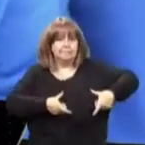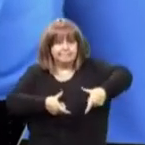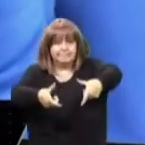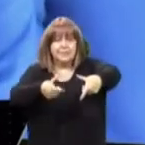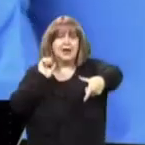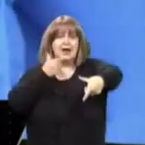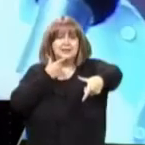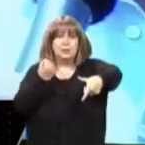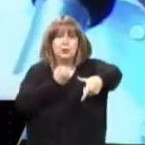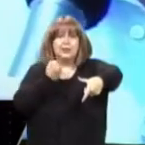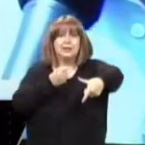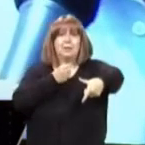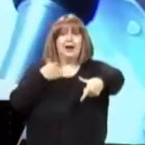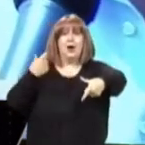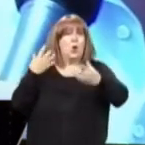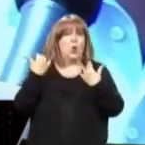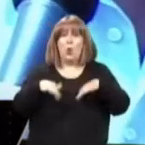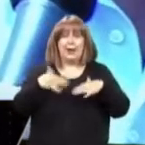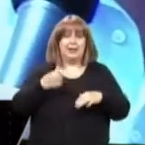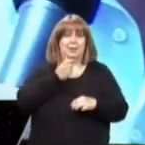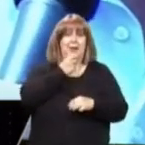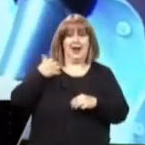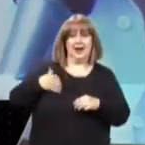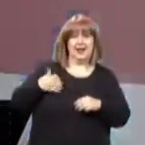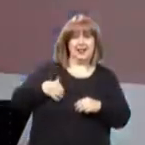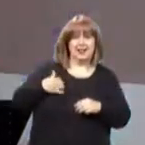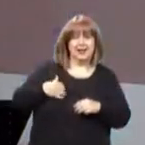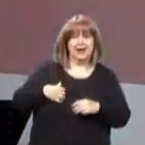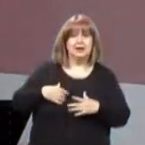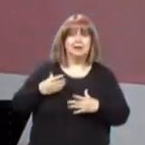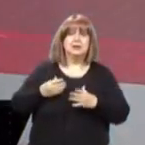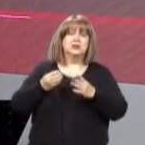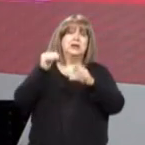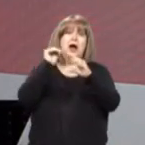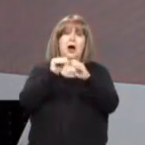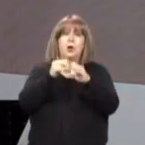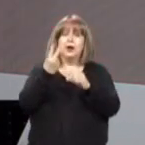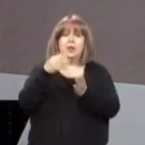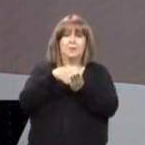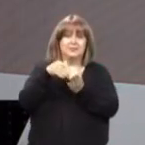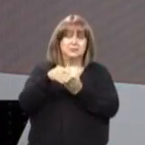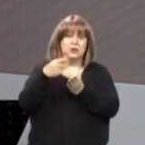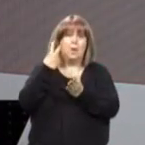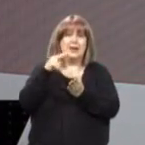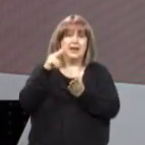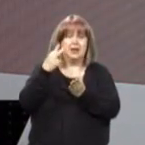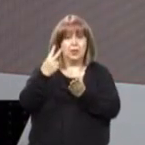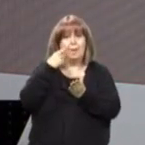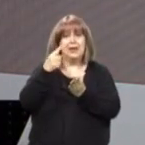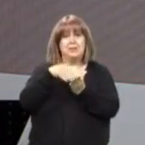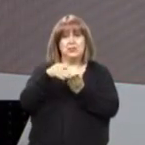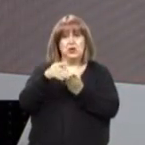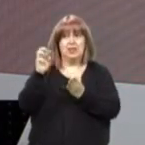nadie apostaría a eso, pero el gobierno lo necesita. Y en los últimos días se hablaba de una demora de entre 30 y 45 días, con más renuncias de funcionarios que están